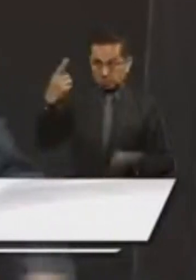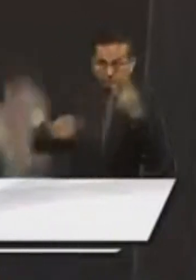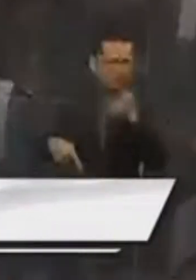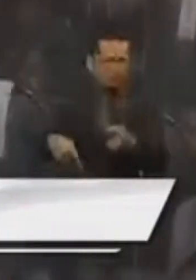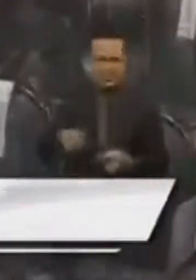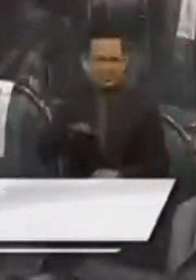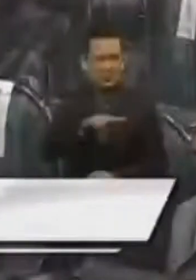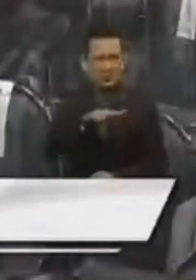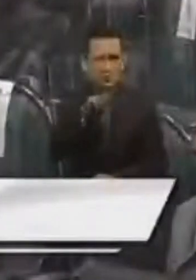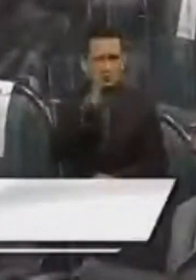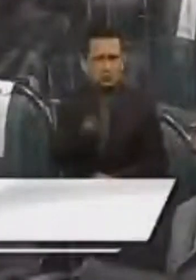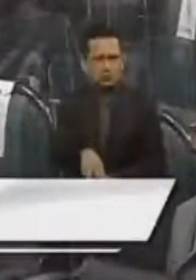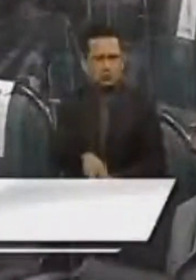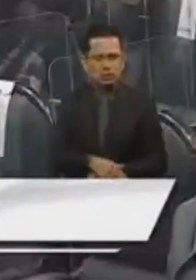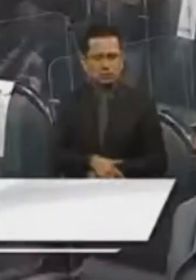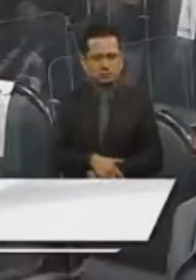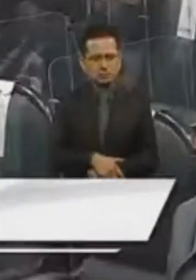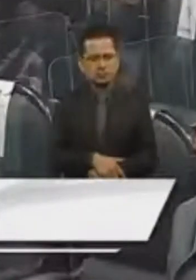Sepultamos